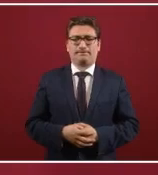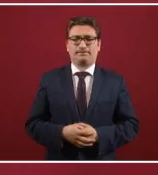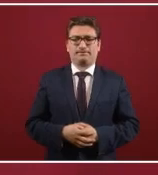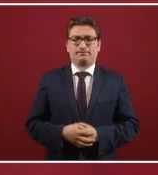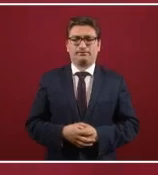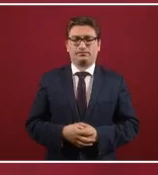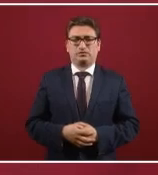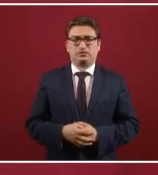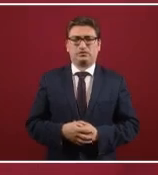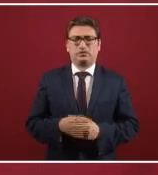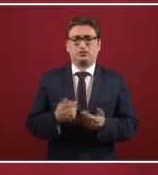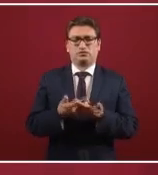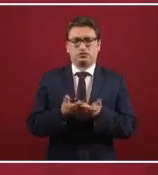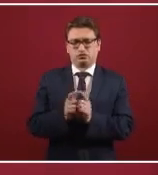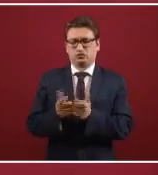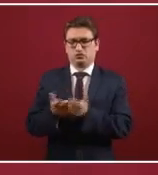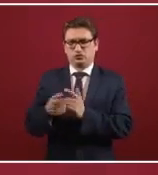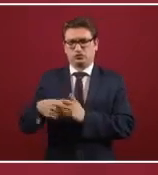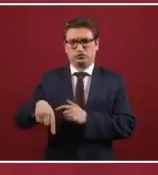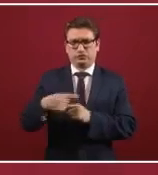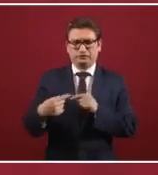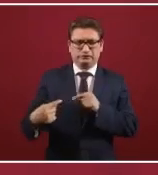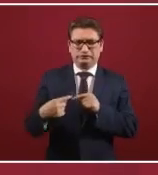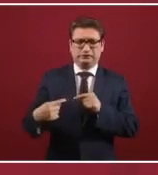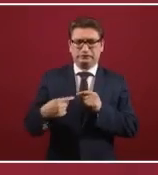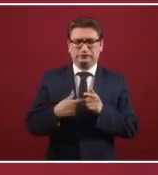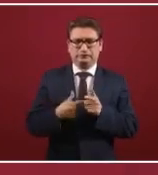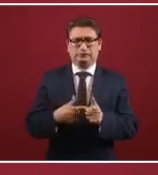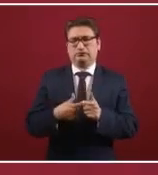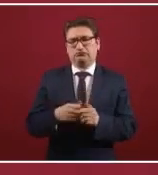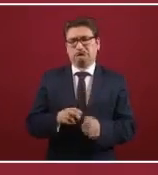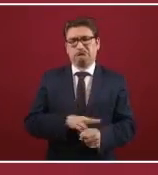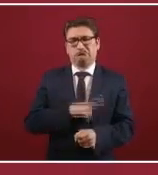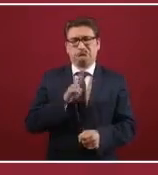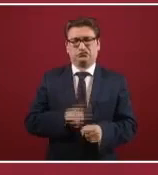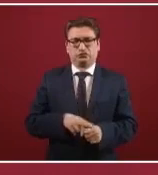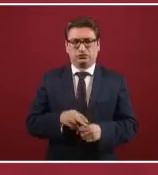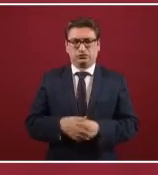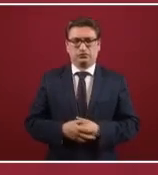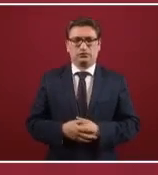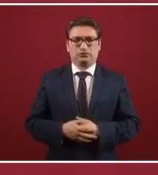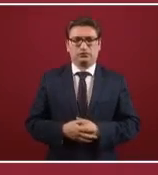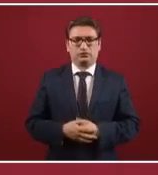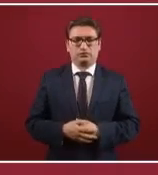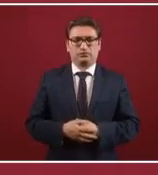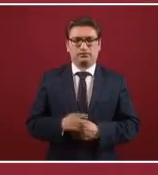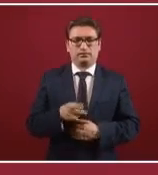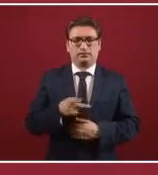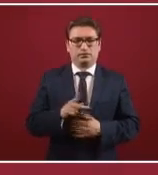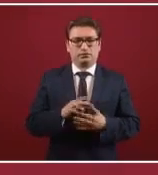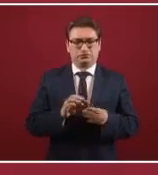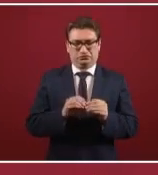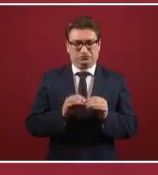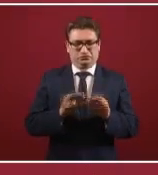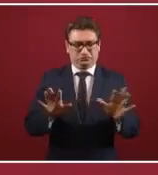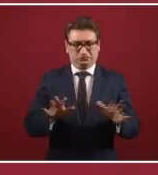y hay resistencias como es natural pero también aclarar